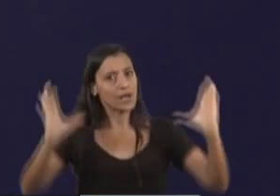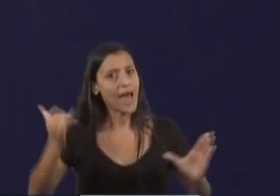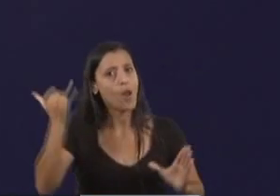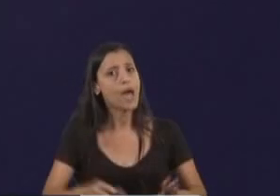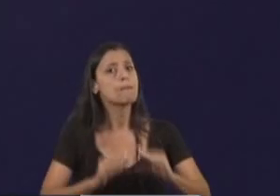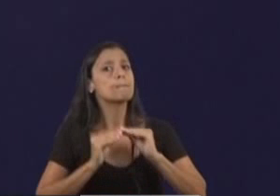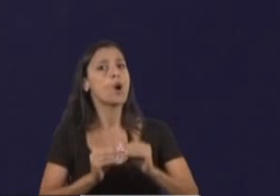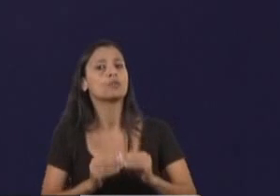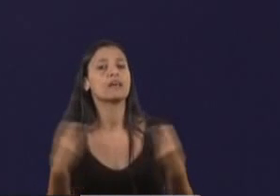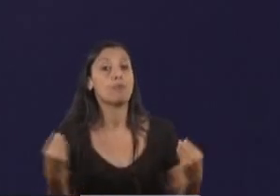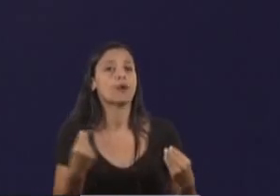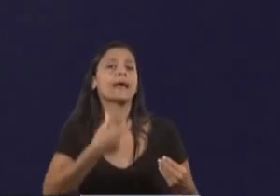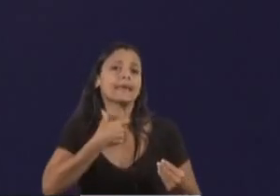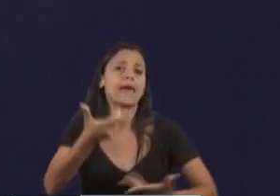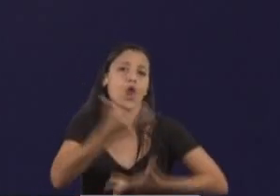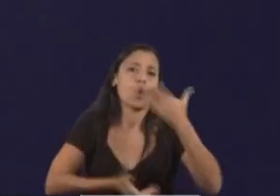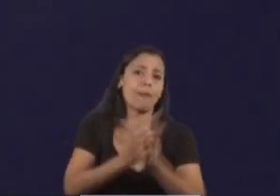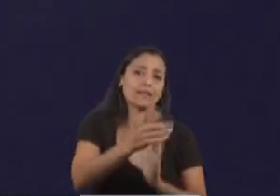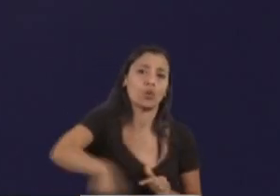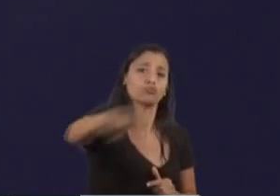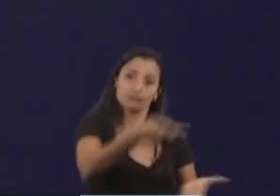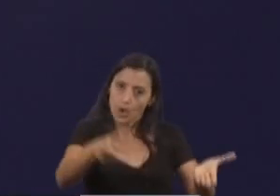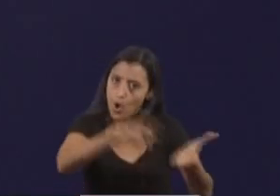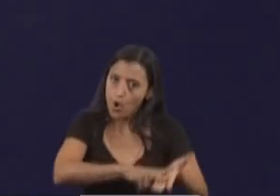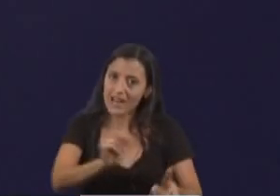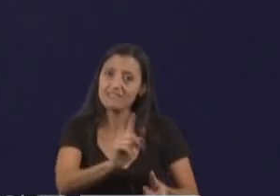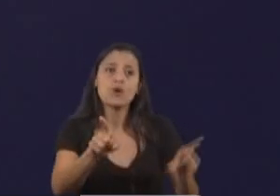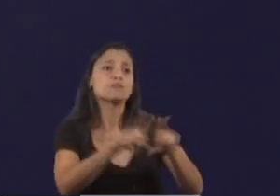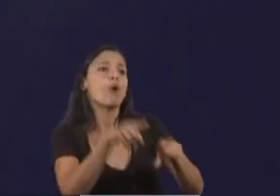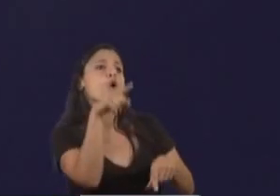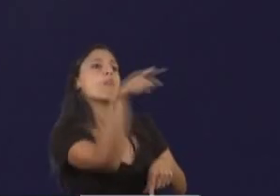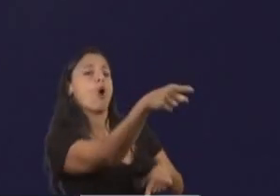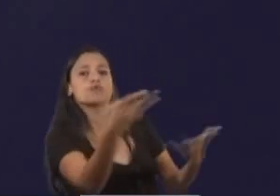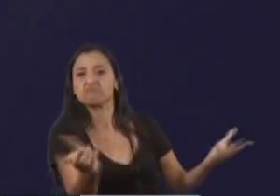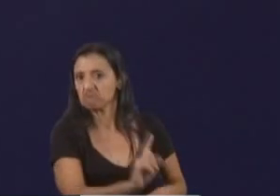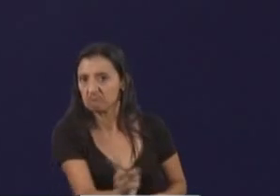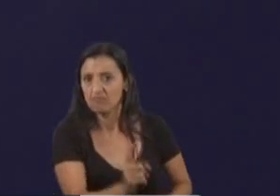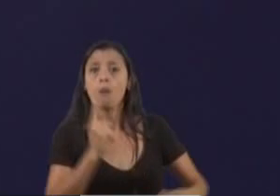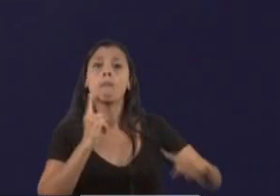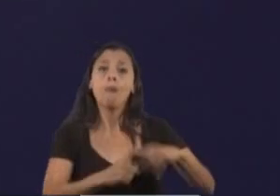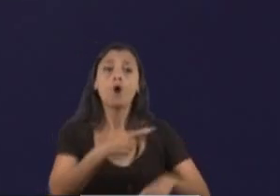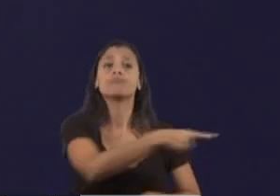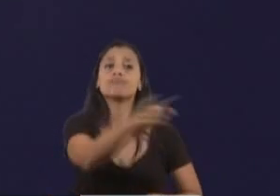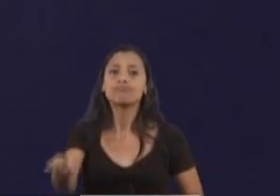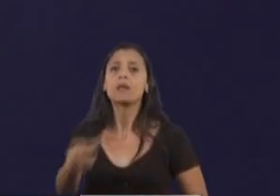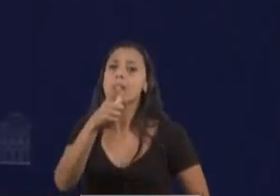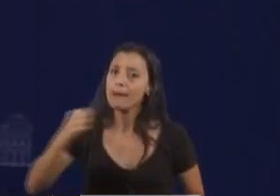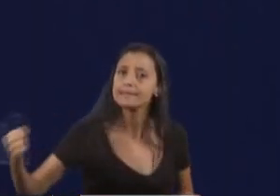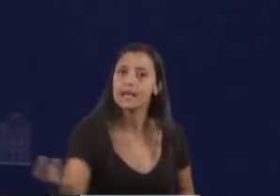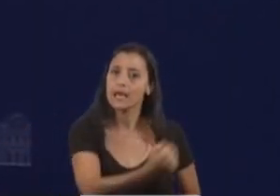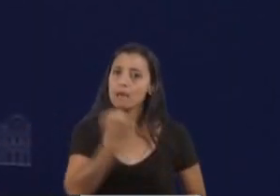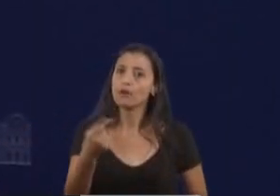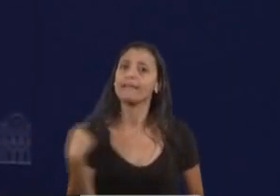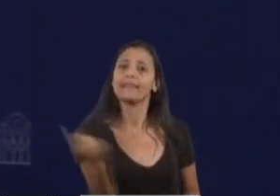las circunstancias y me gustaría compartirla con ustedes. Te repito, no porque lo hayas expuesto vos, sino porque me parece que es un caso